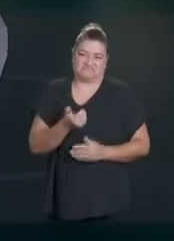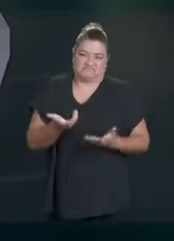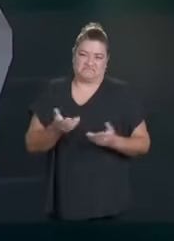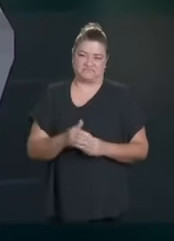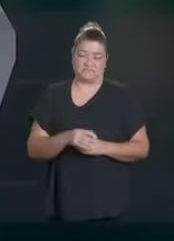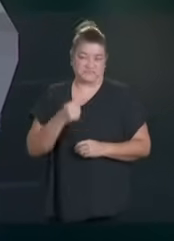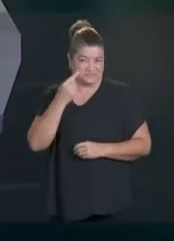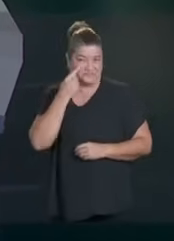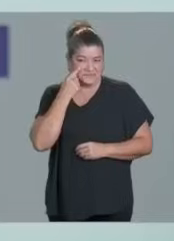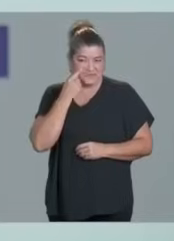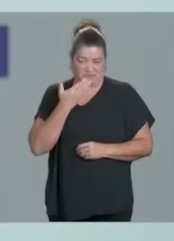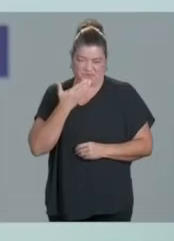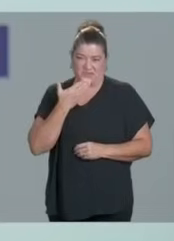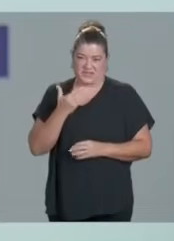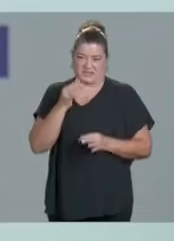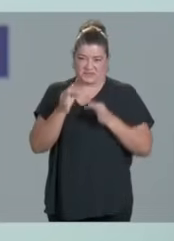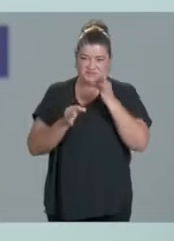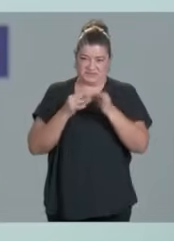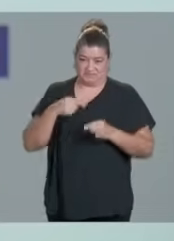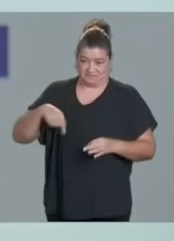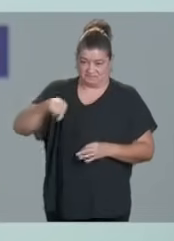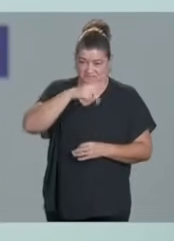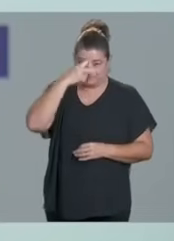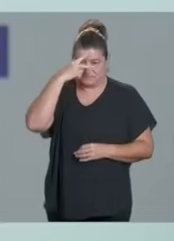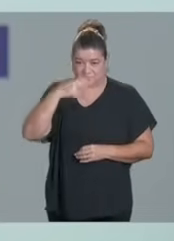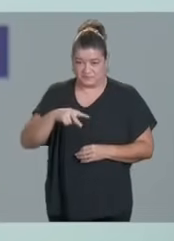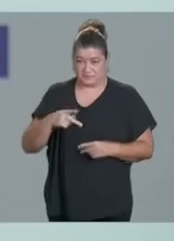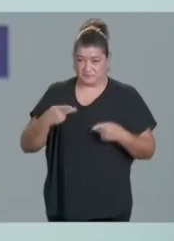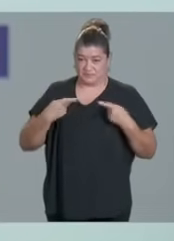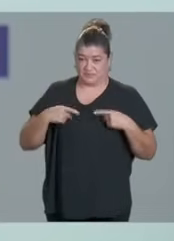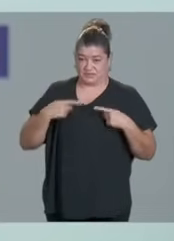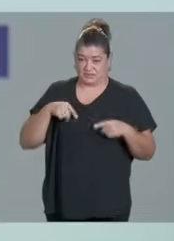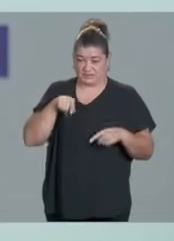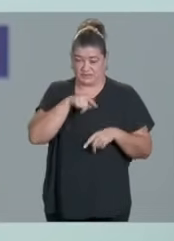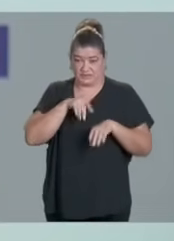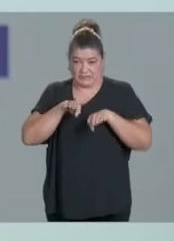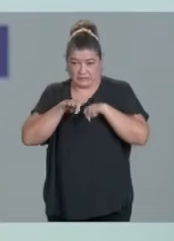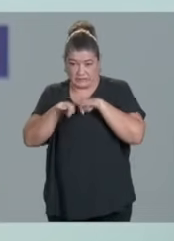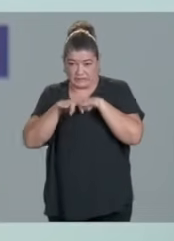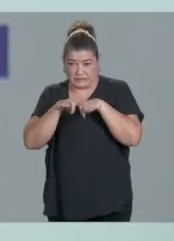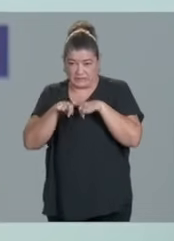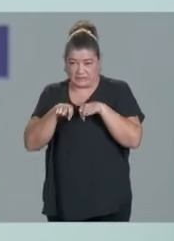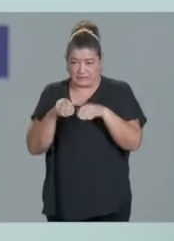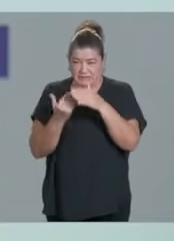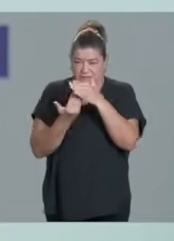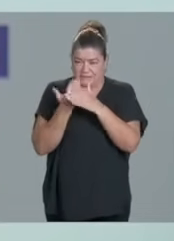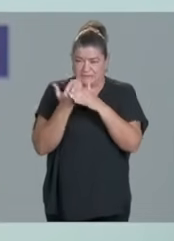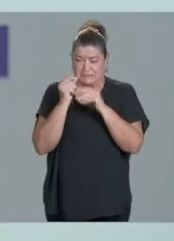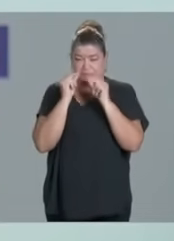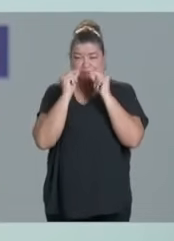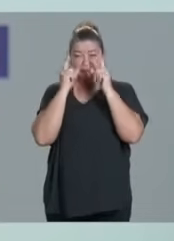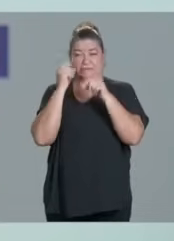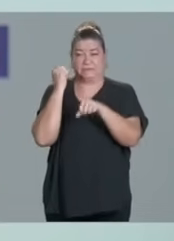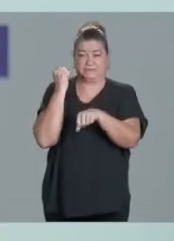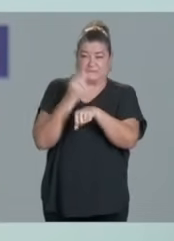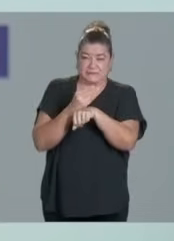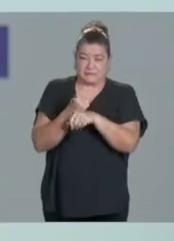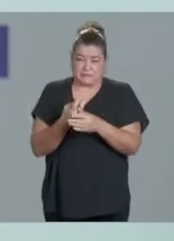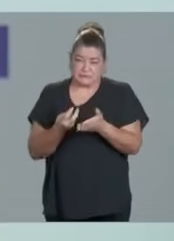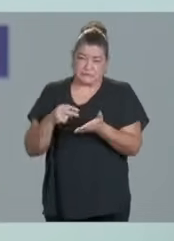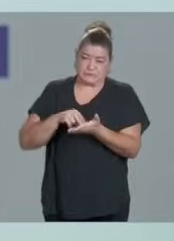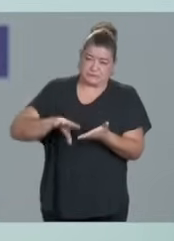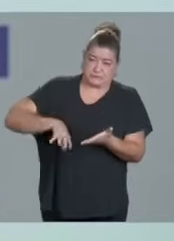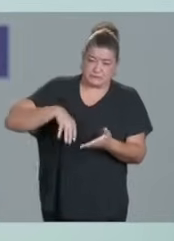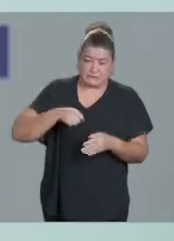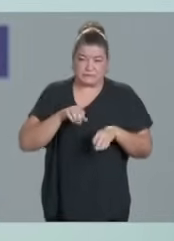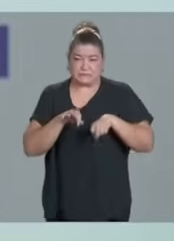a los mexicanos, a todos los que trabajan, a todos aquellos que se levantan temprano, que se esfuerzan. En mi gobierno,